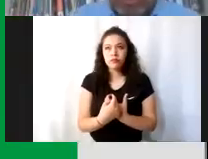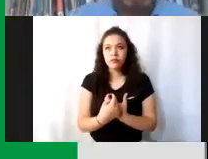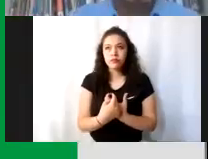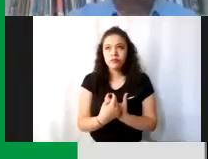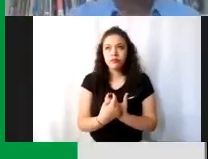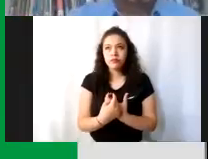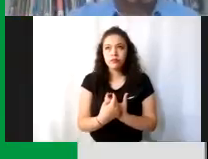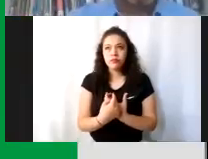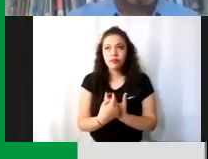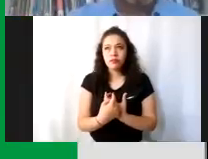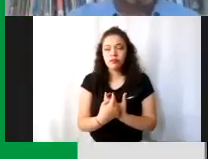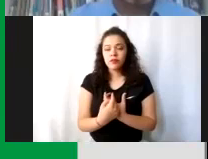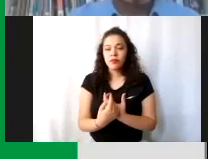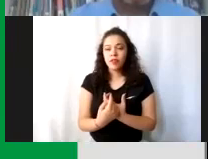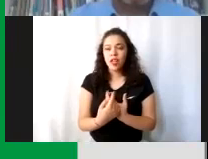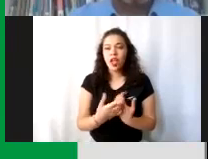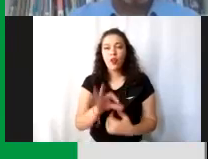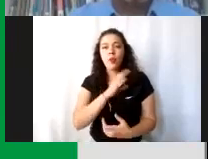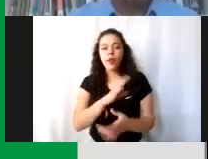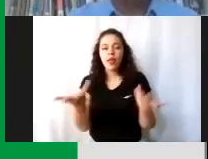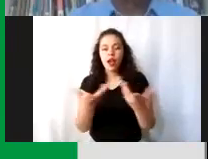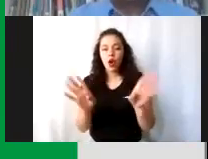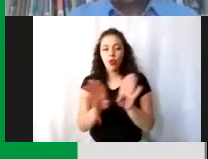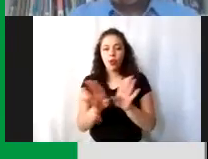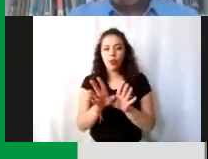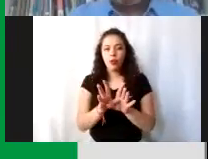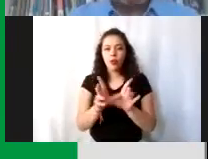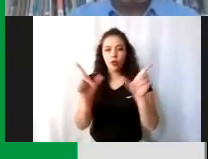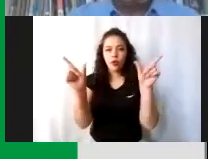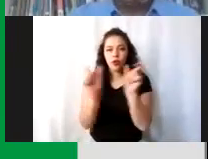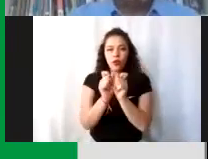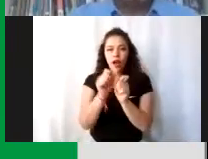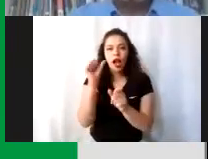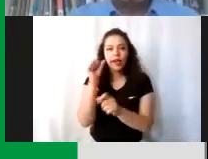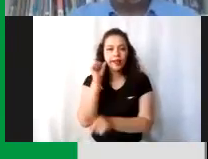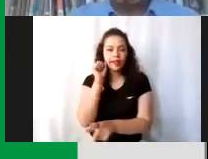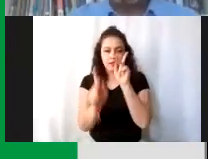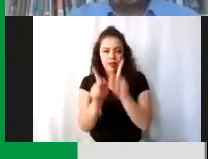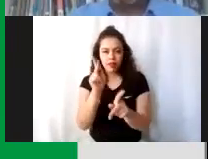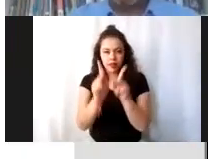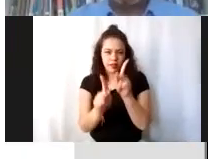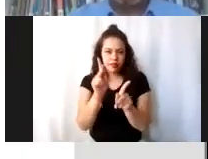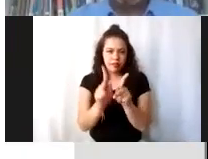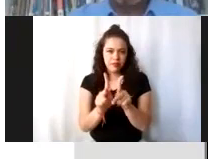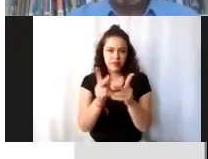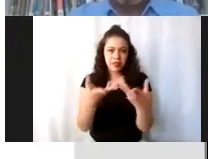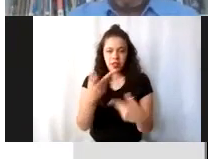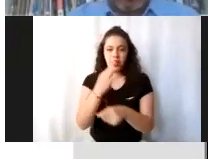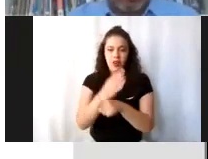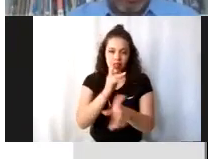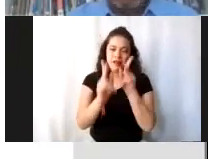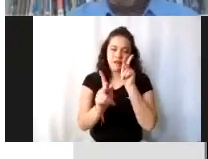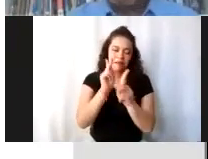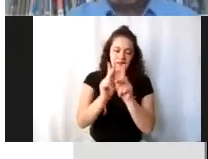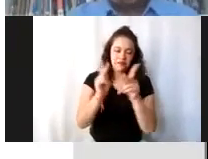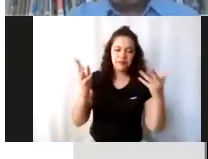nos puede ayudar a resumir lo que platicamos ayer, considerando que esto es una plática? Ya